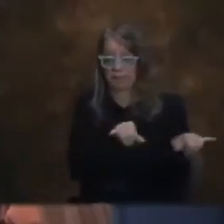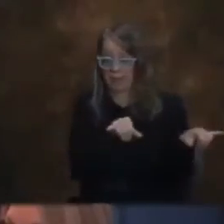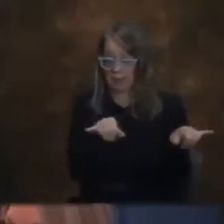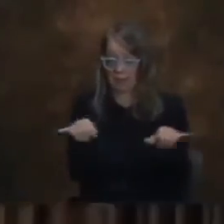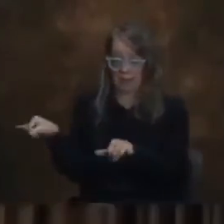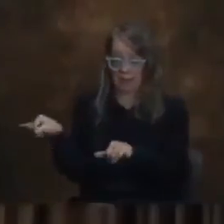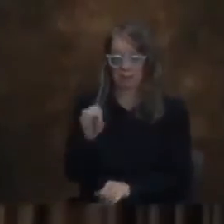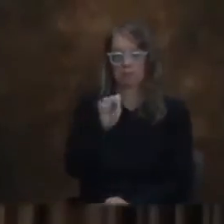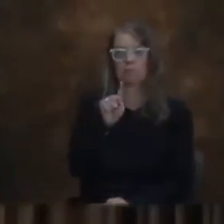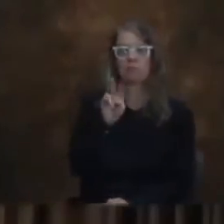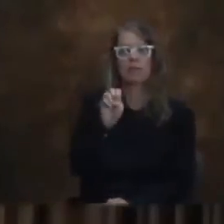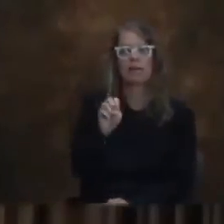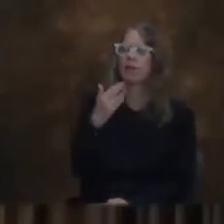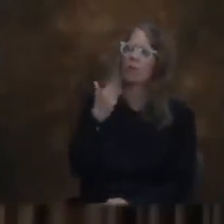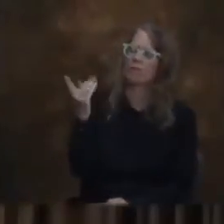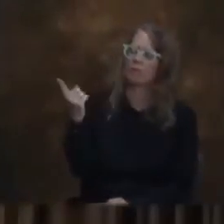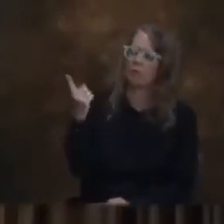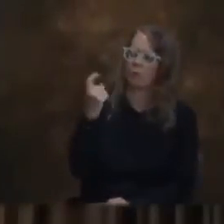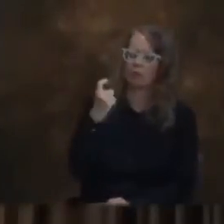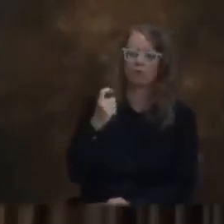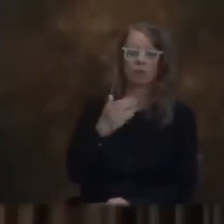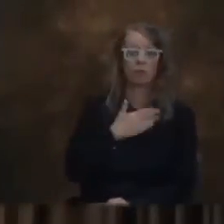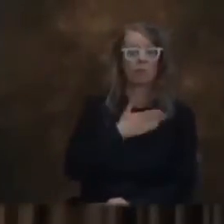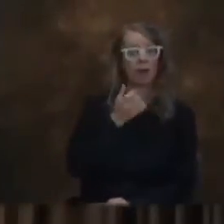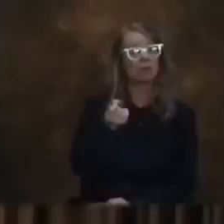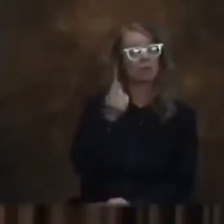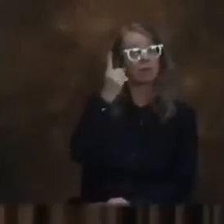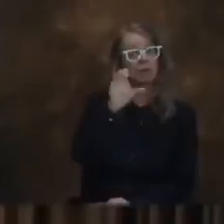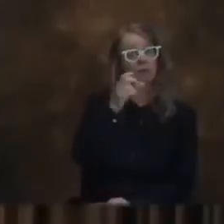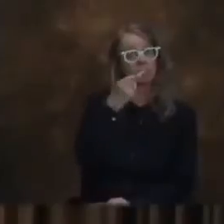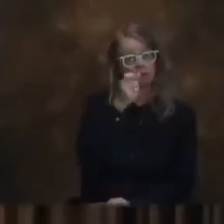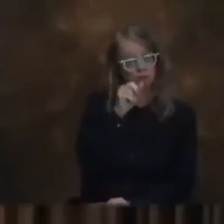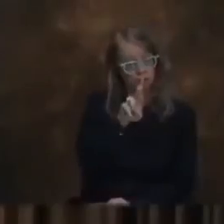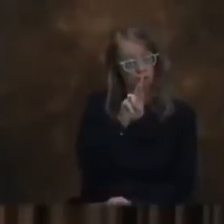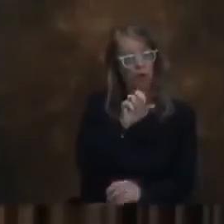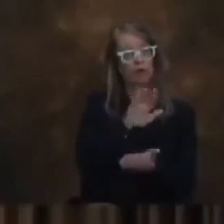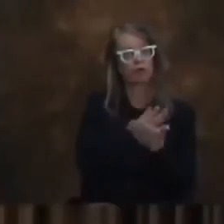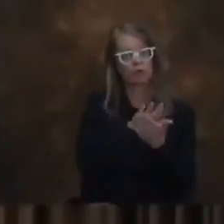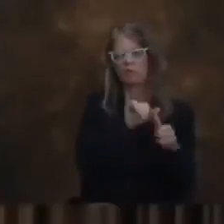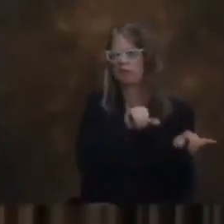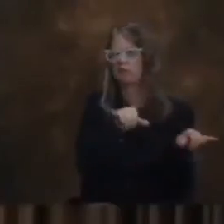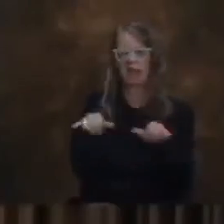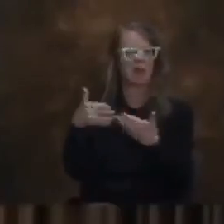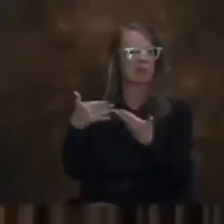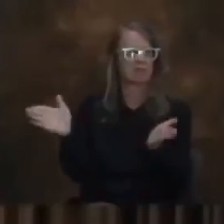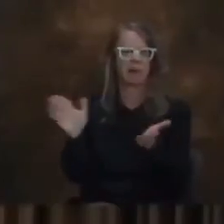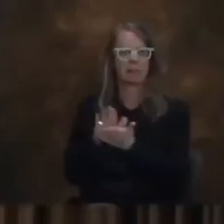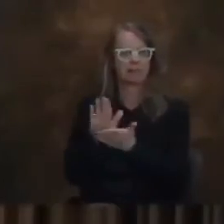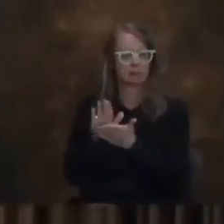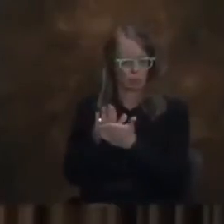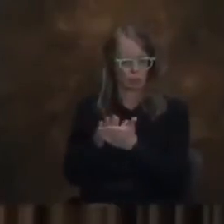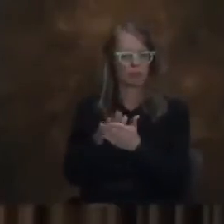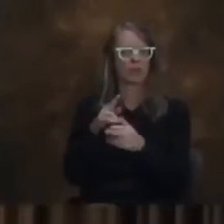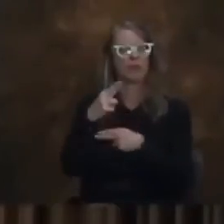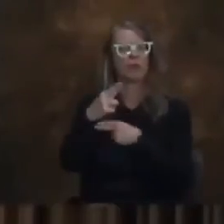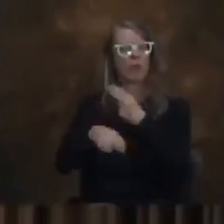gracias por la pregunta es mi entendimiento que es las escuelas chárter están siguiendo las escuelas